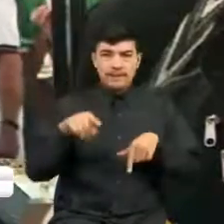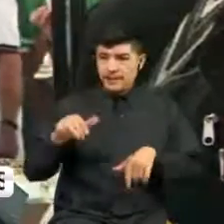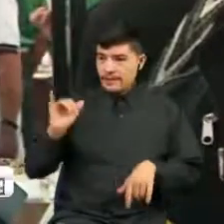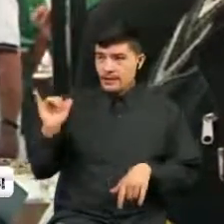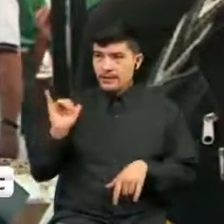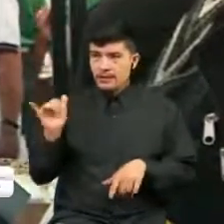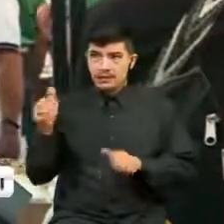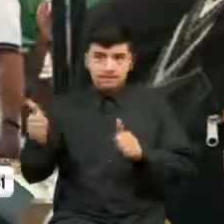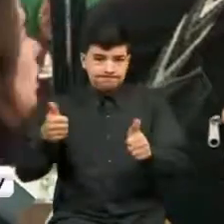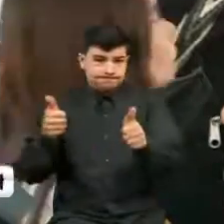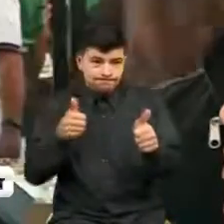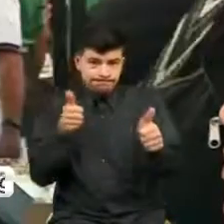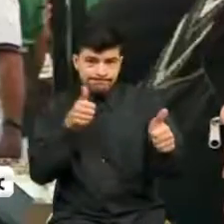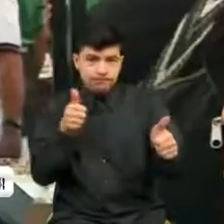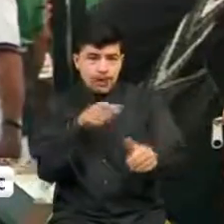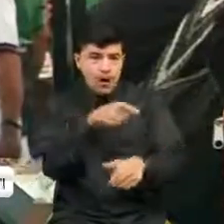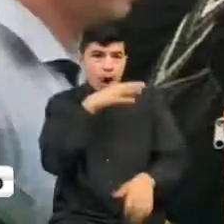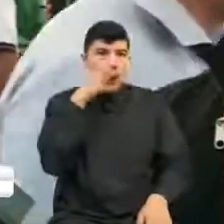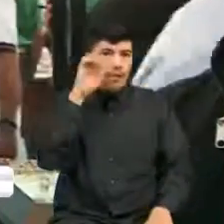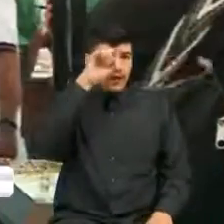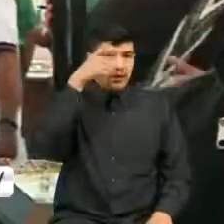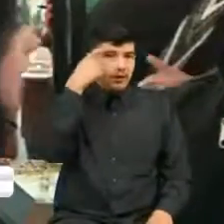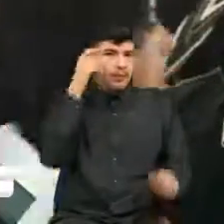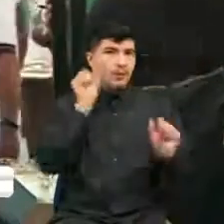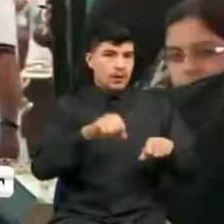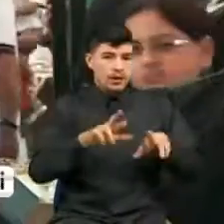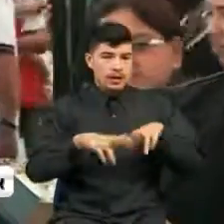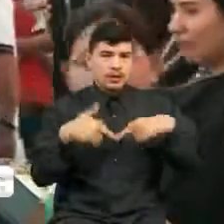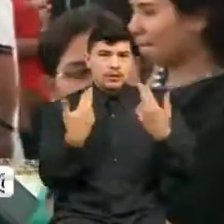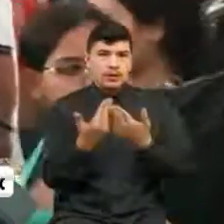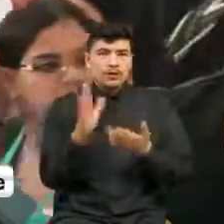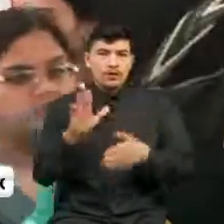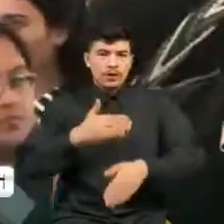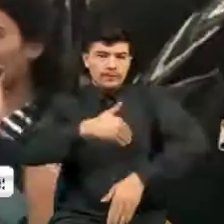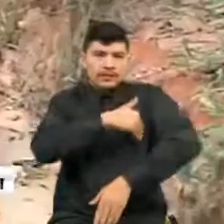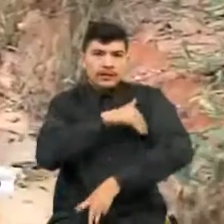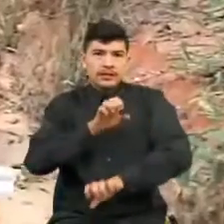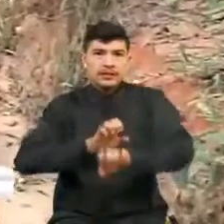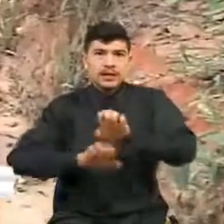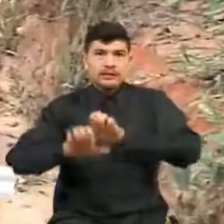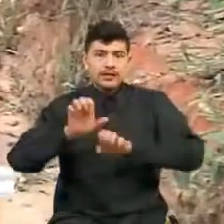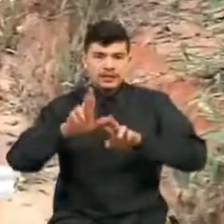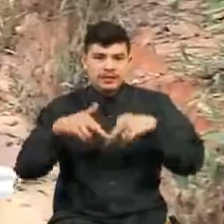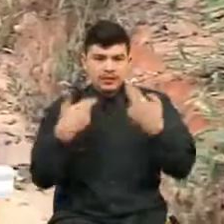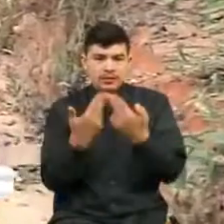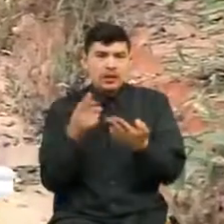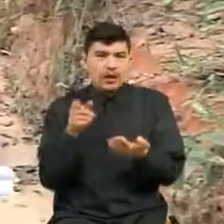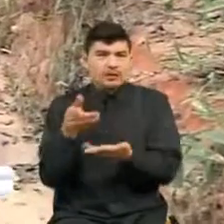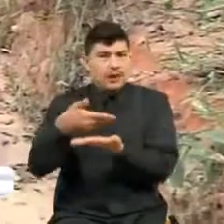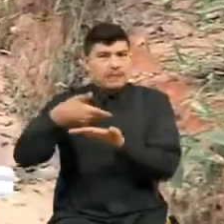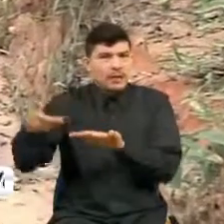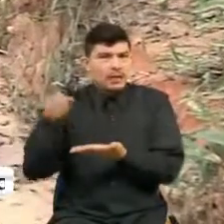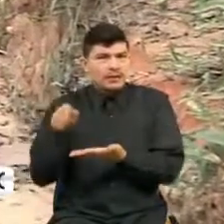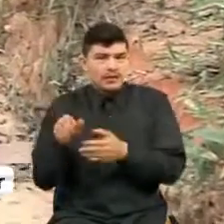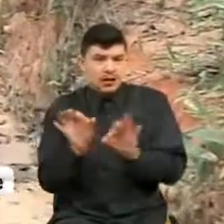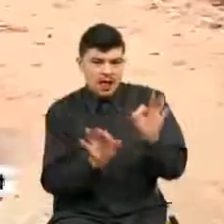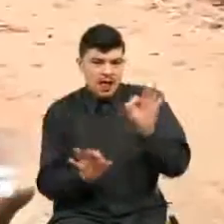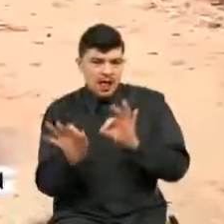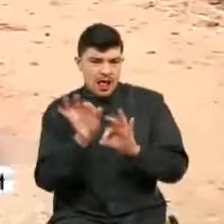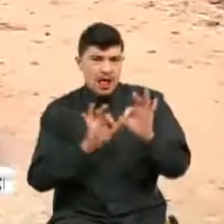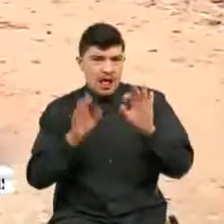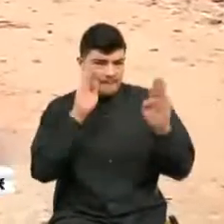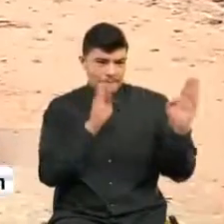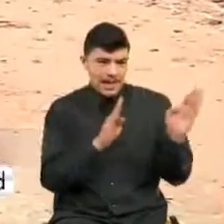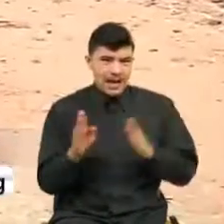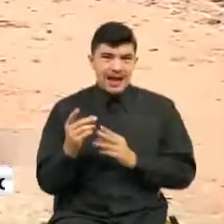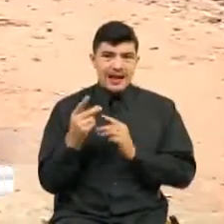militares. El señor gobernador también tuvo la posibilidad de reunirse con el ministro de Defensa y este lo que ha pedido es esa coordinación